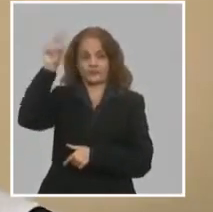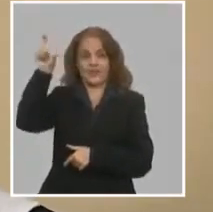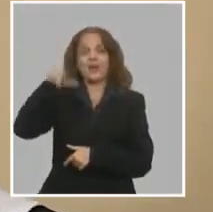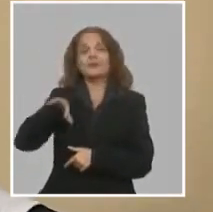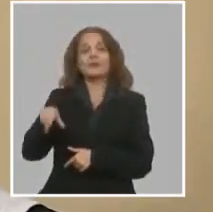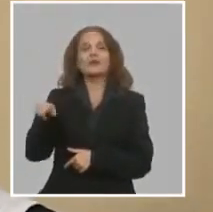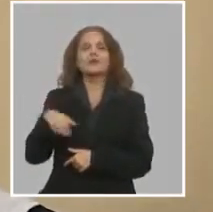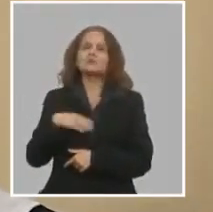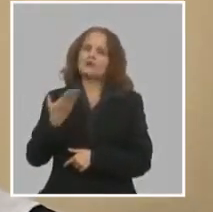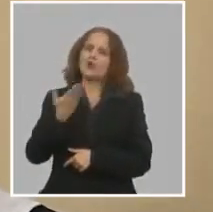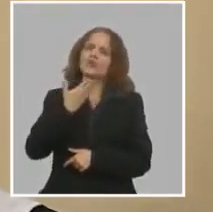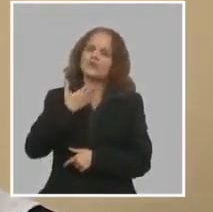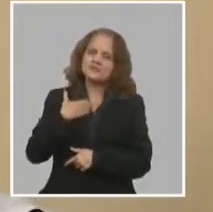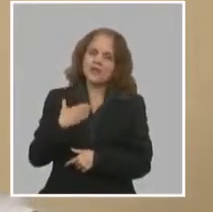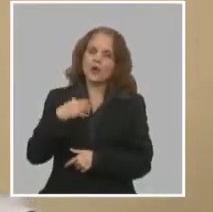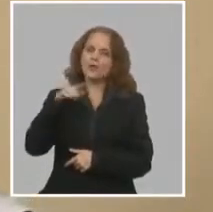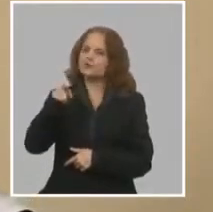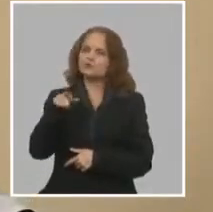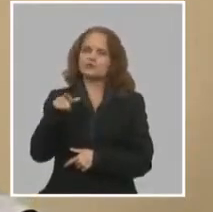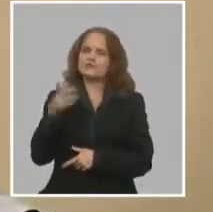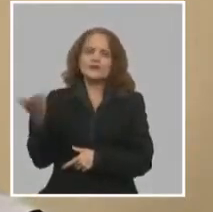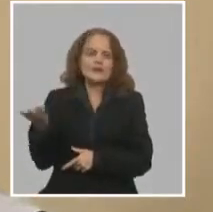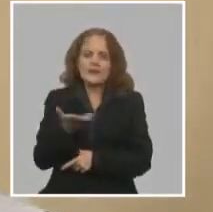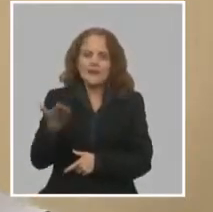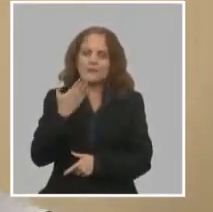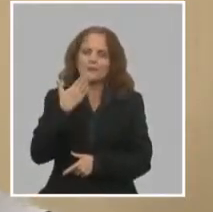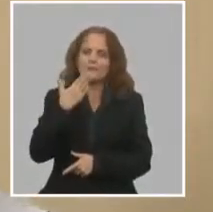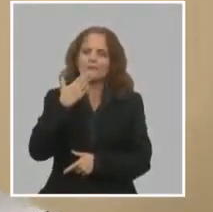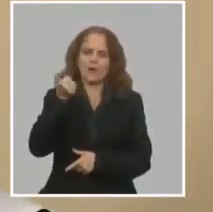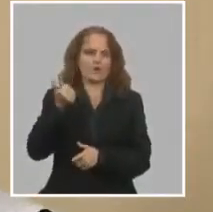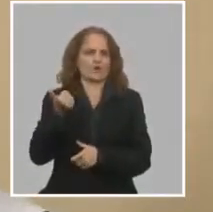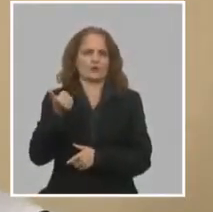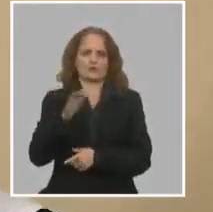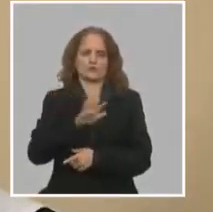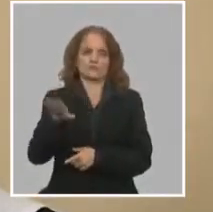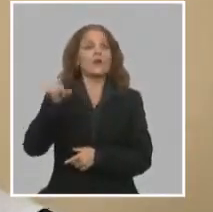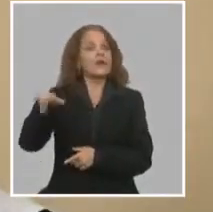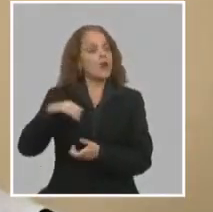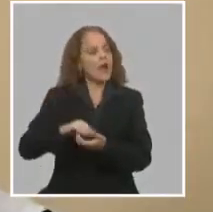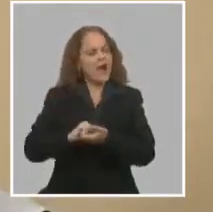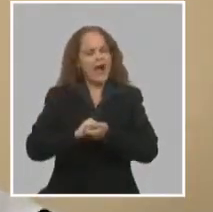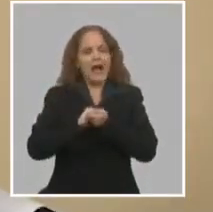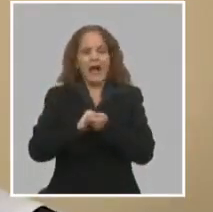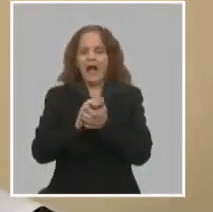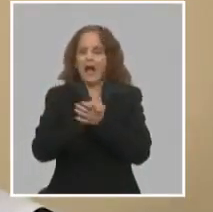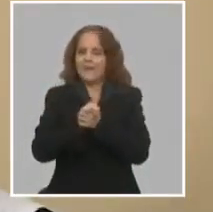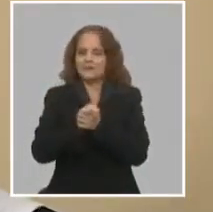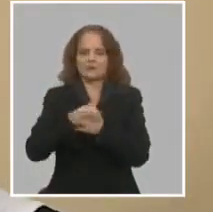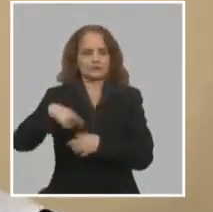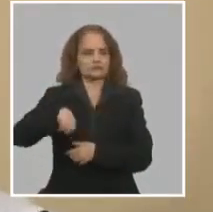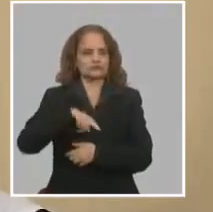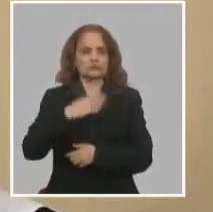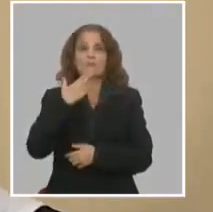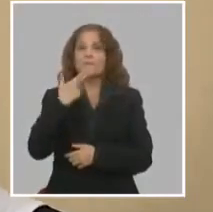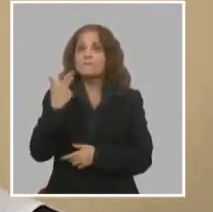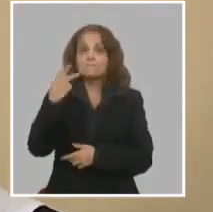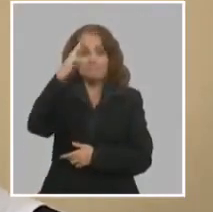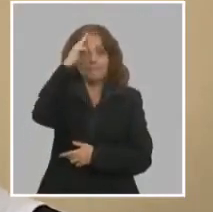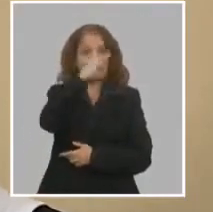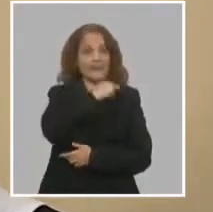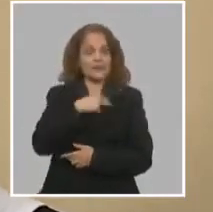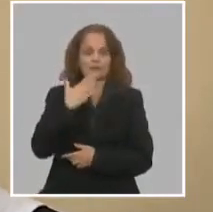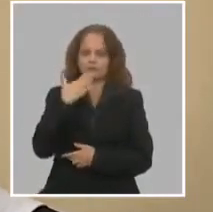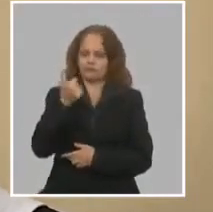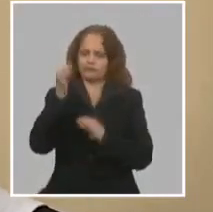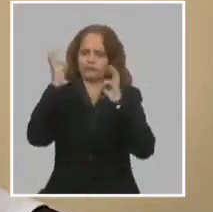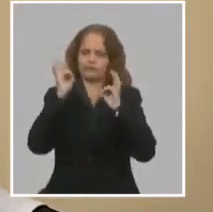él le deseamos una pronta recuperación. Él es un gran amigo, un gran profesional,